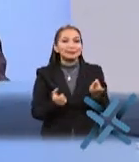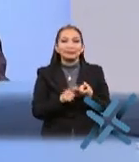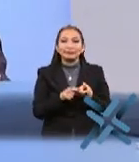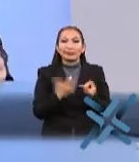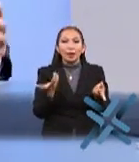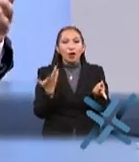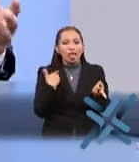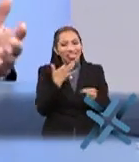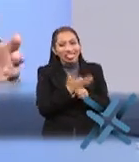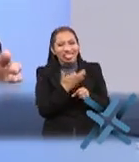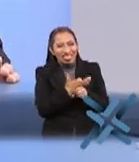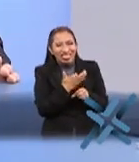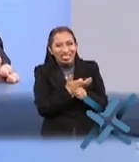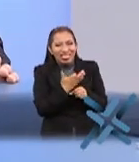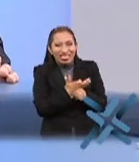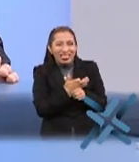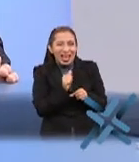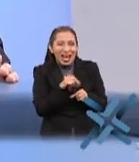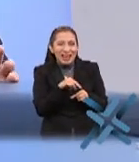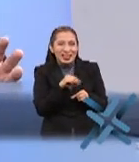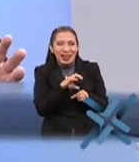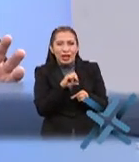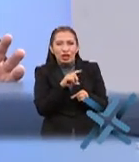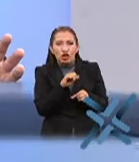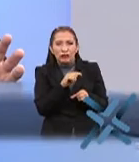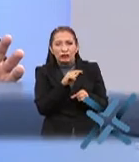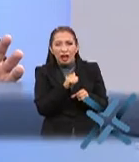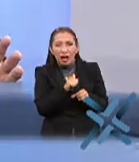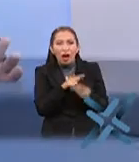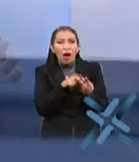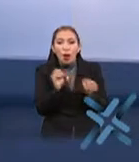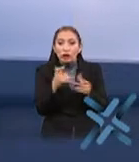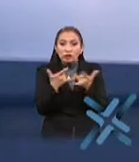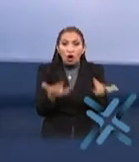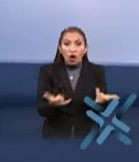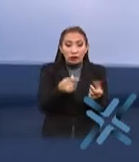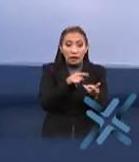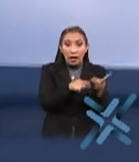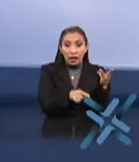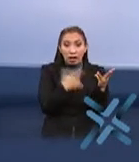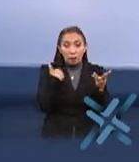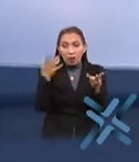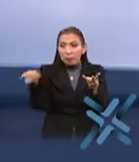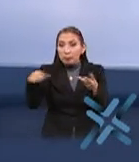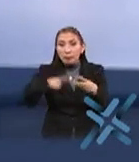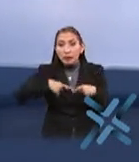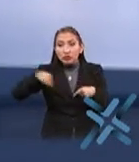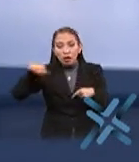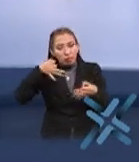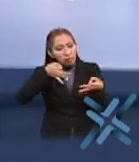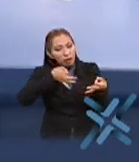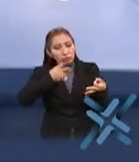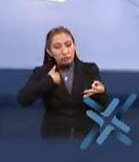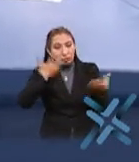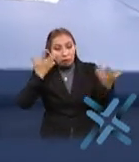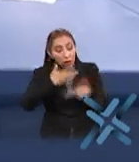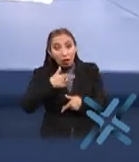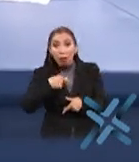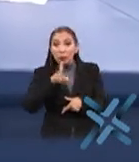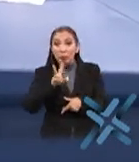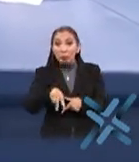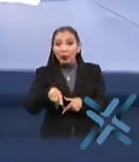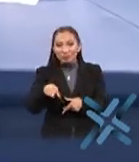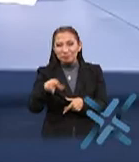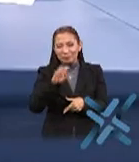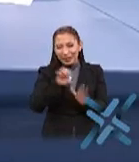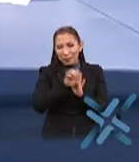veces anecdótico, de carácter pues histórico, llaman muchísimo la atención. Yo estoy muy sorprendido porque,